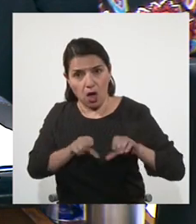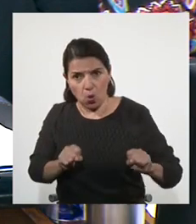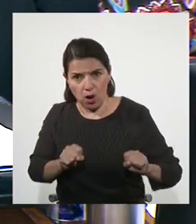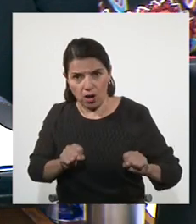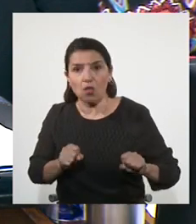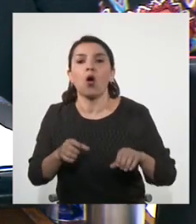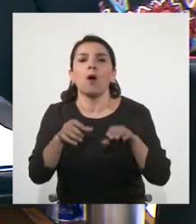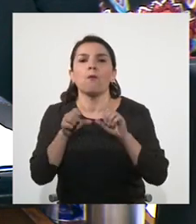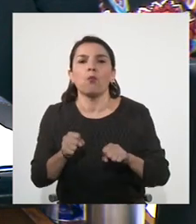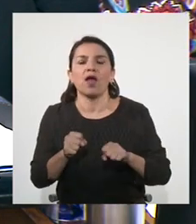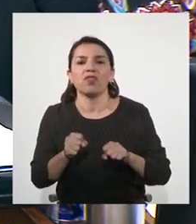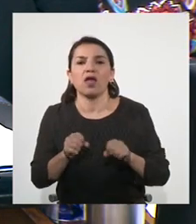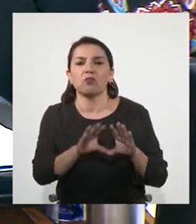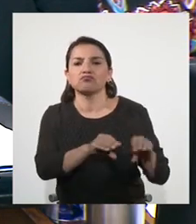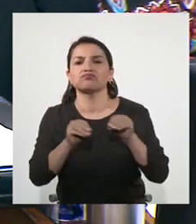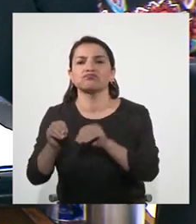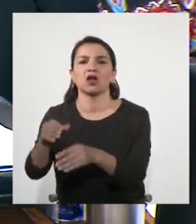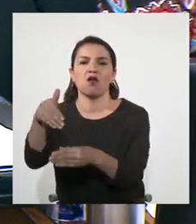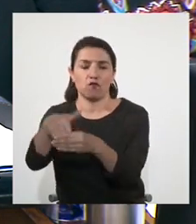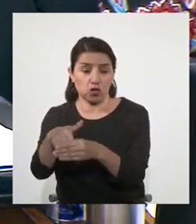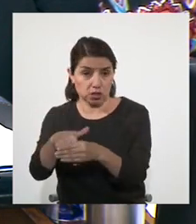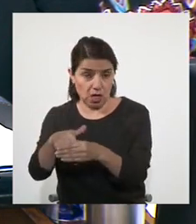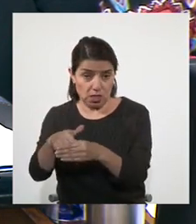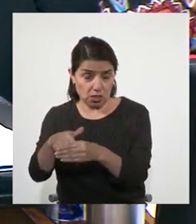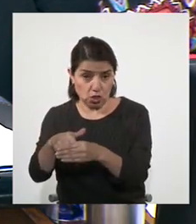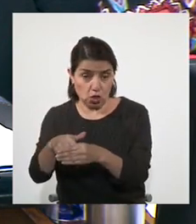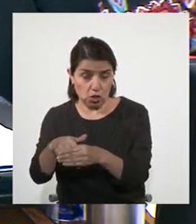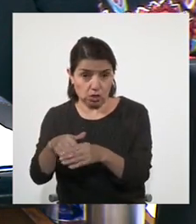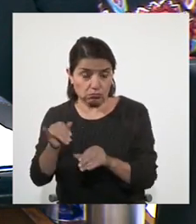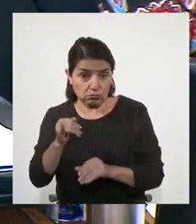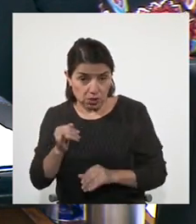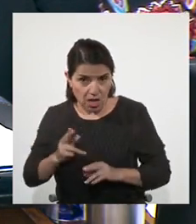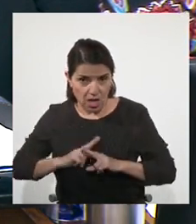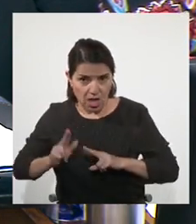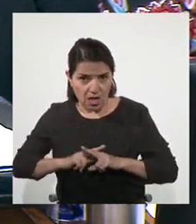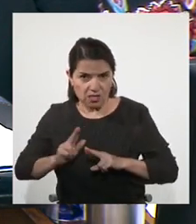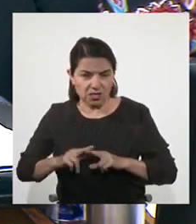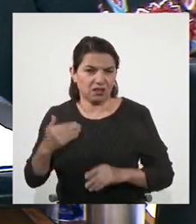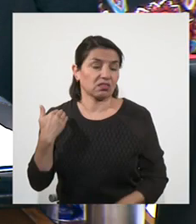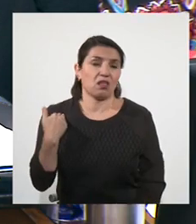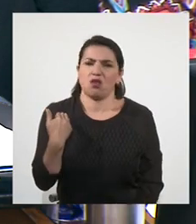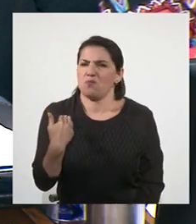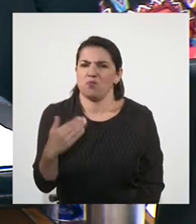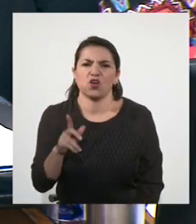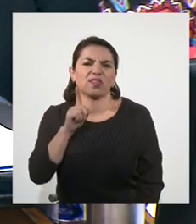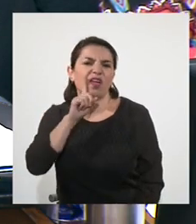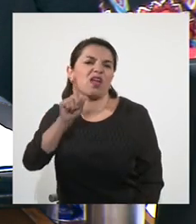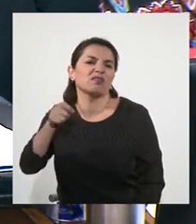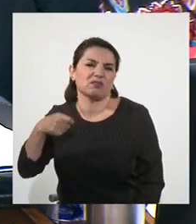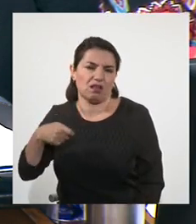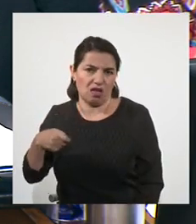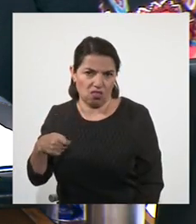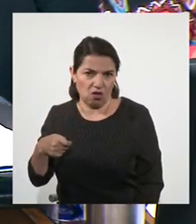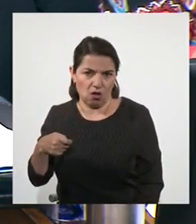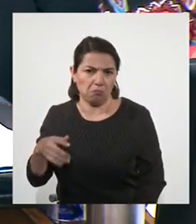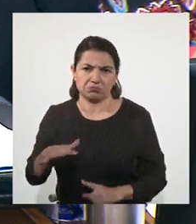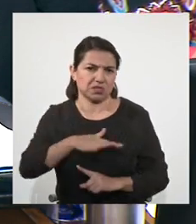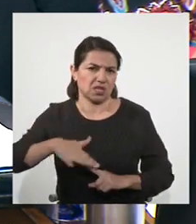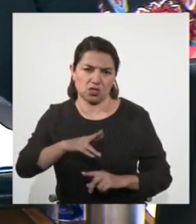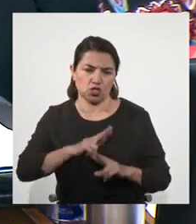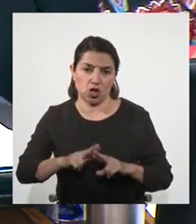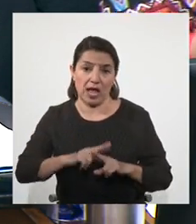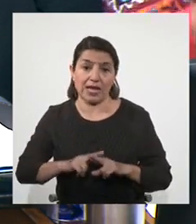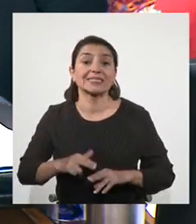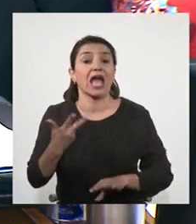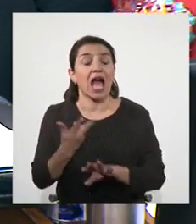votación, se conserve ese criterio siempre que se vaya a hacer, no importando el senador ni la ocasión que se haga, sino más bien un derecho reglamentario. Es